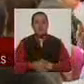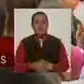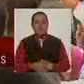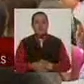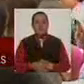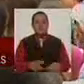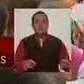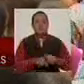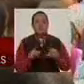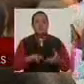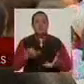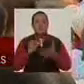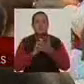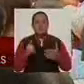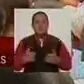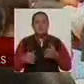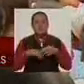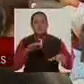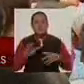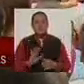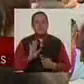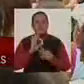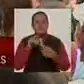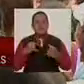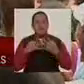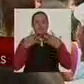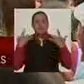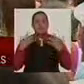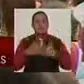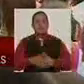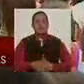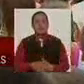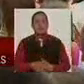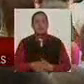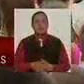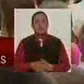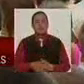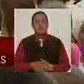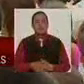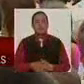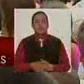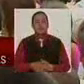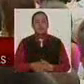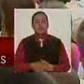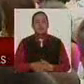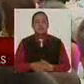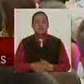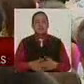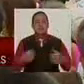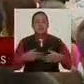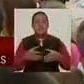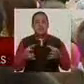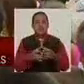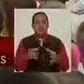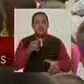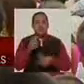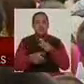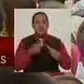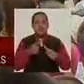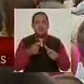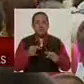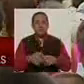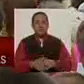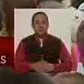mediante la cual se intenta transmitir la alegría del centro poblado, de los